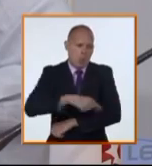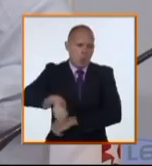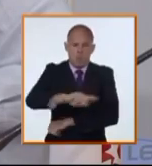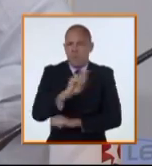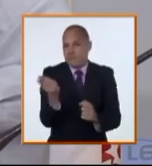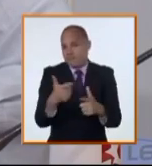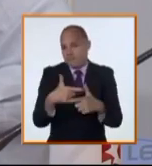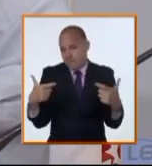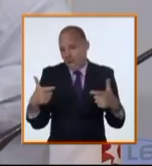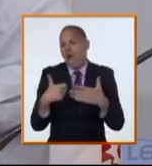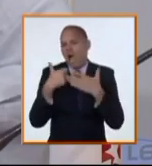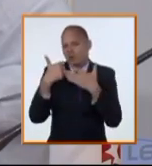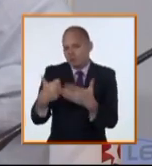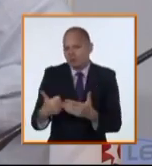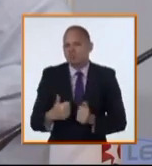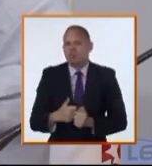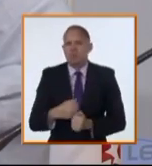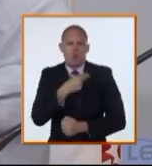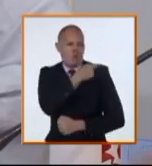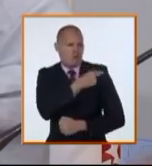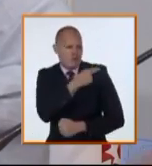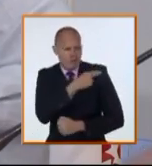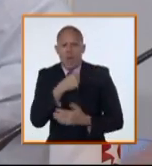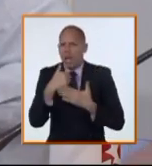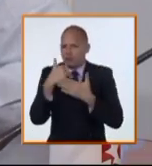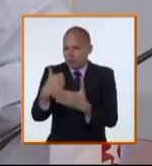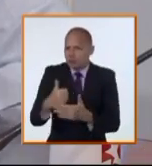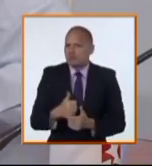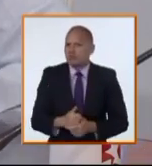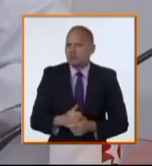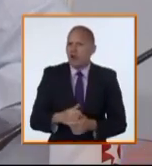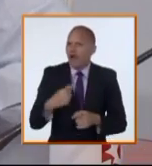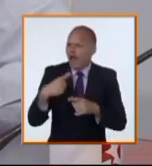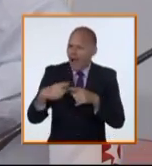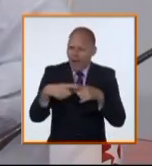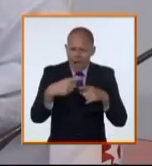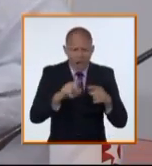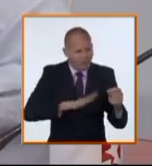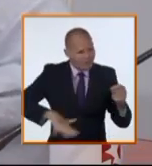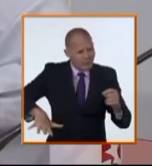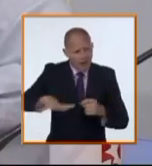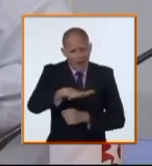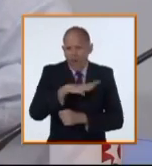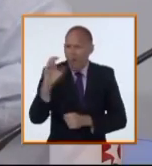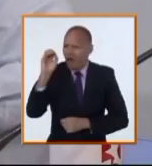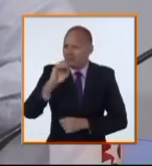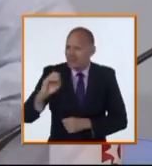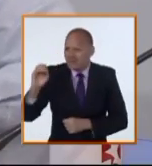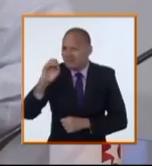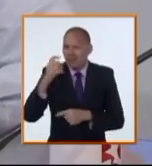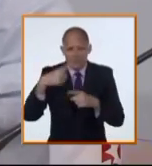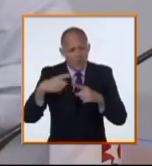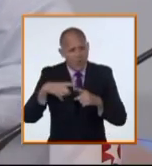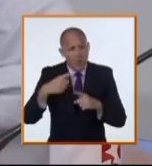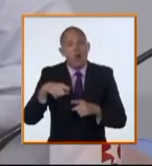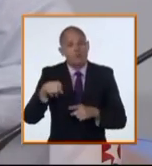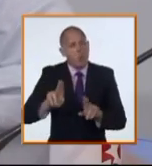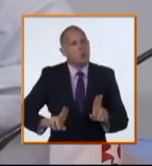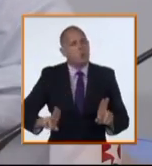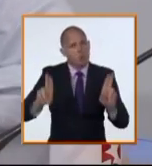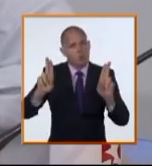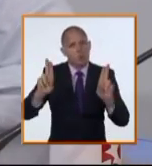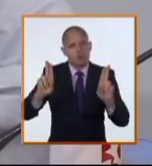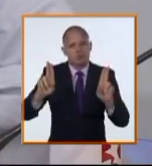los principales dirigentes del partido del gobierno de todas las entidades de los organismos nacionales porque participan